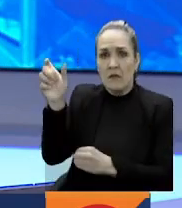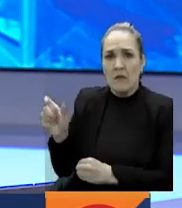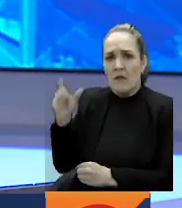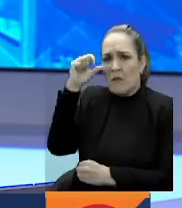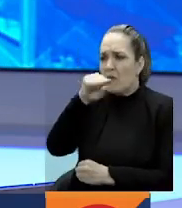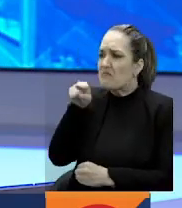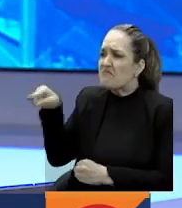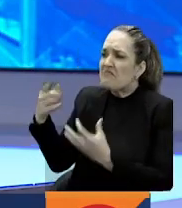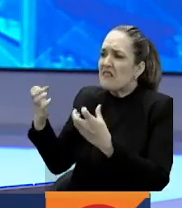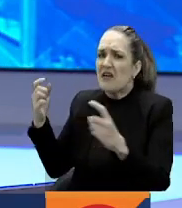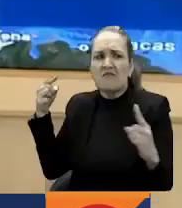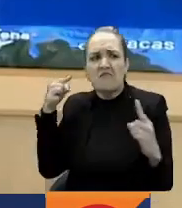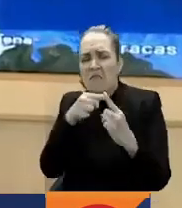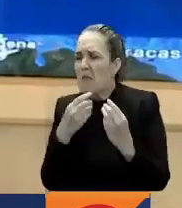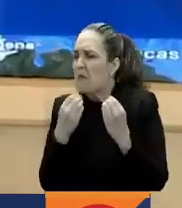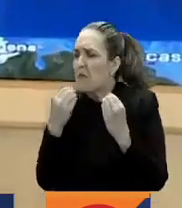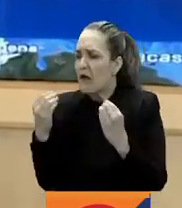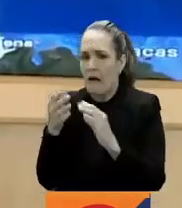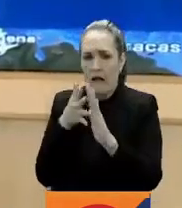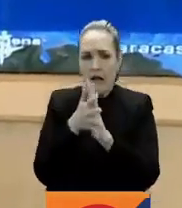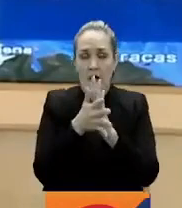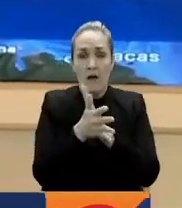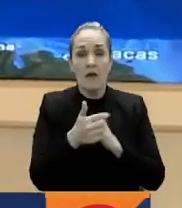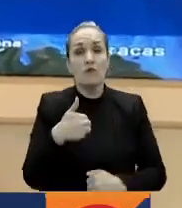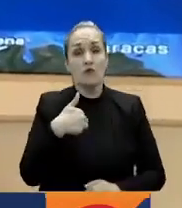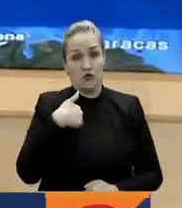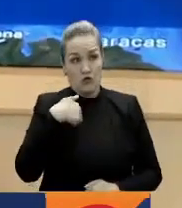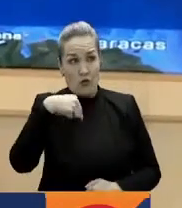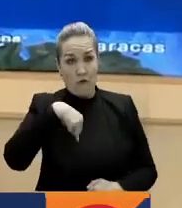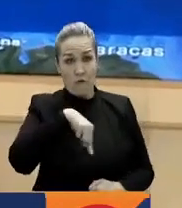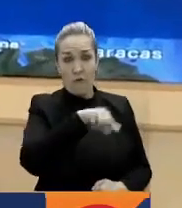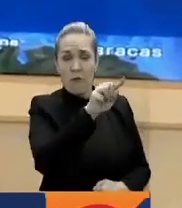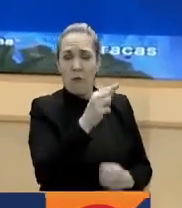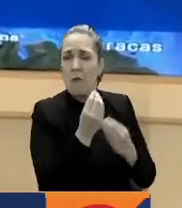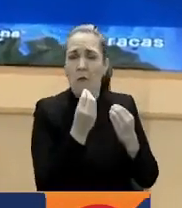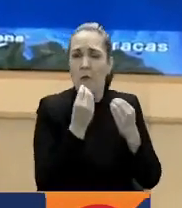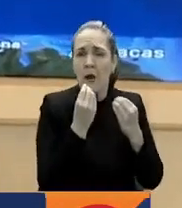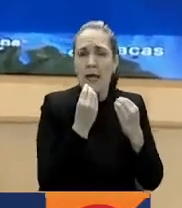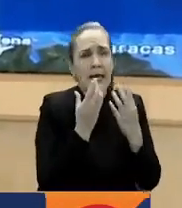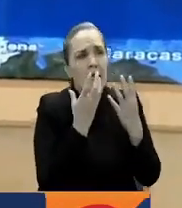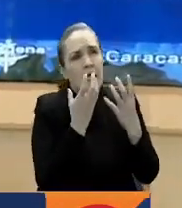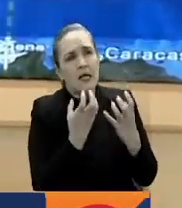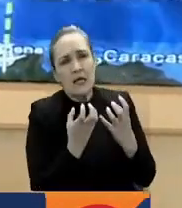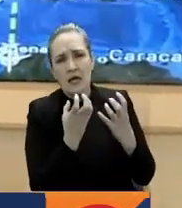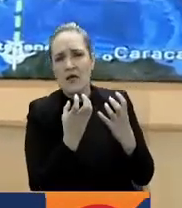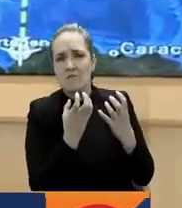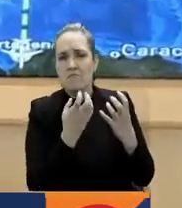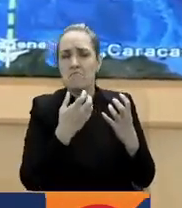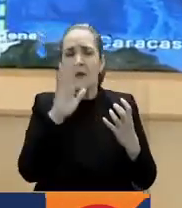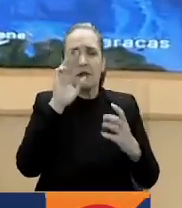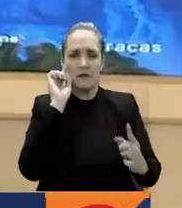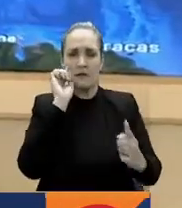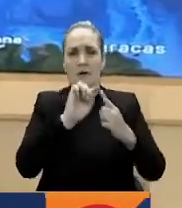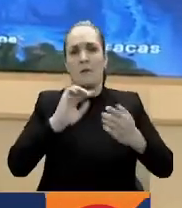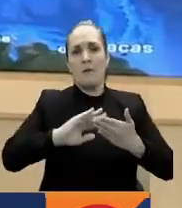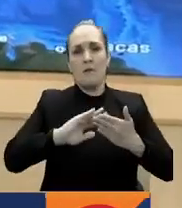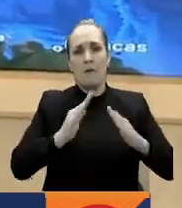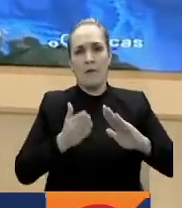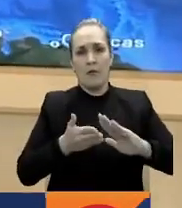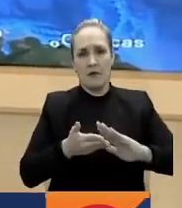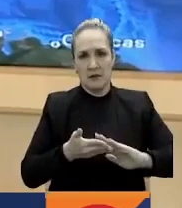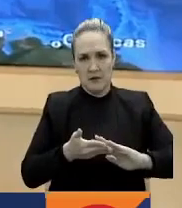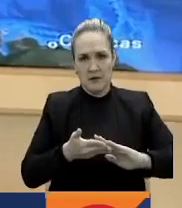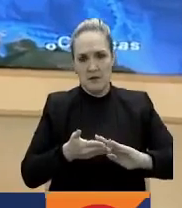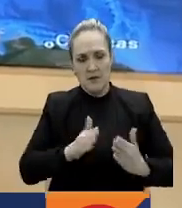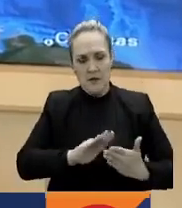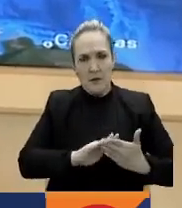expectativas. Tengo unas expectativas que tienen que ver, yo diría que con la paz. Con la